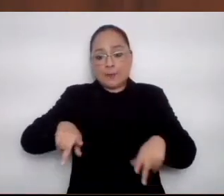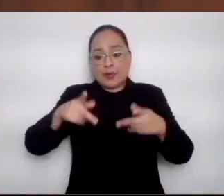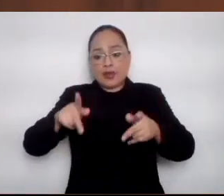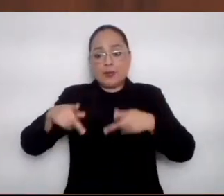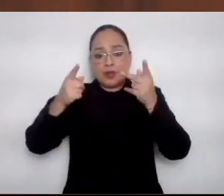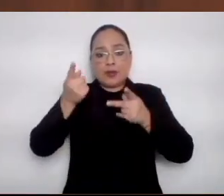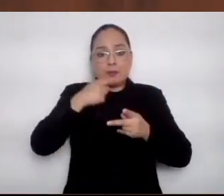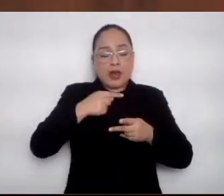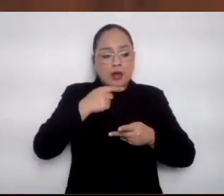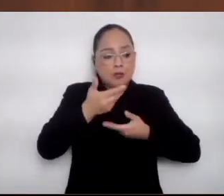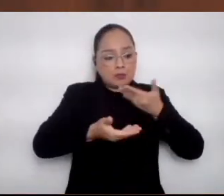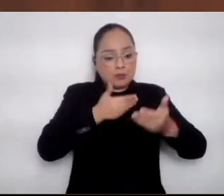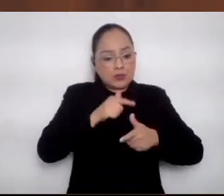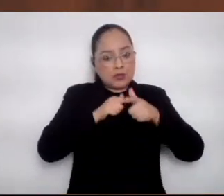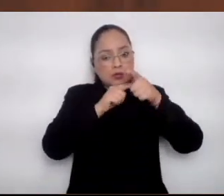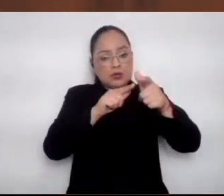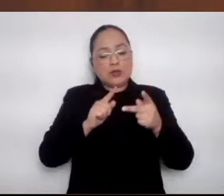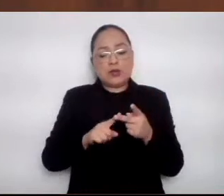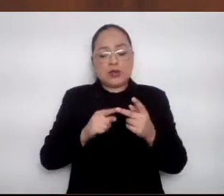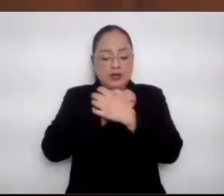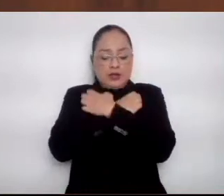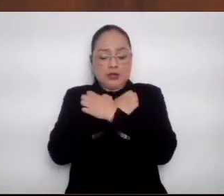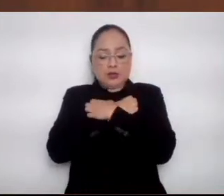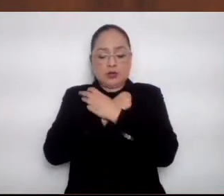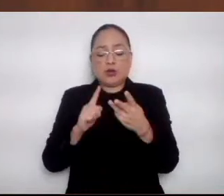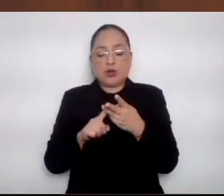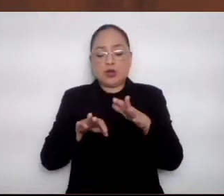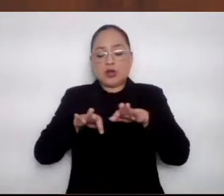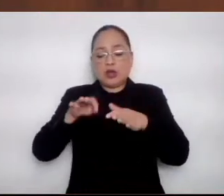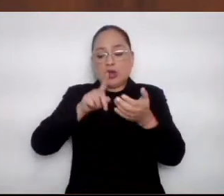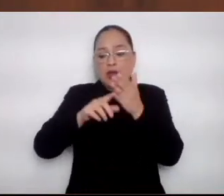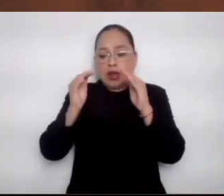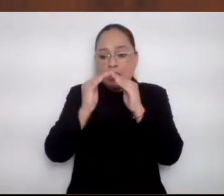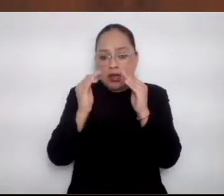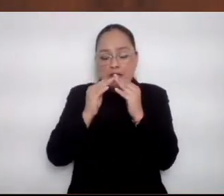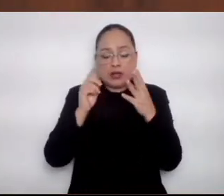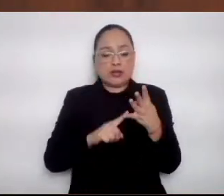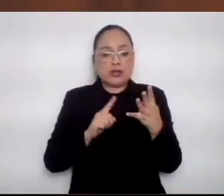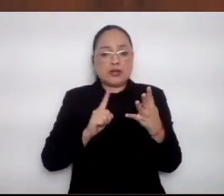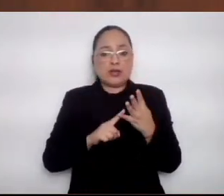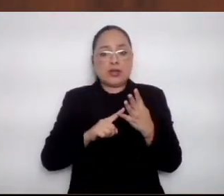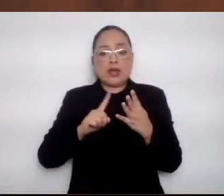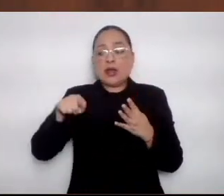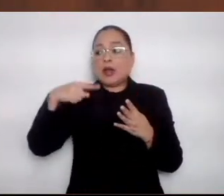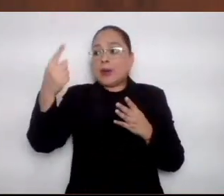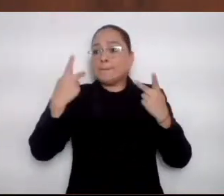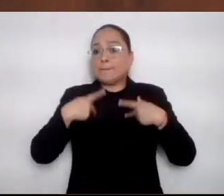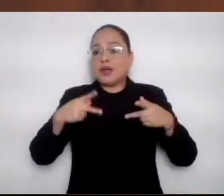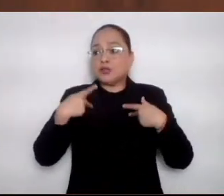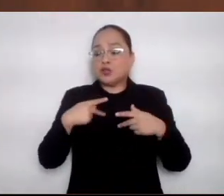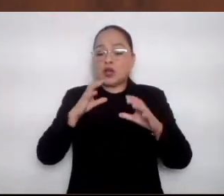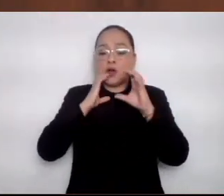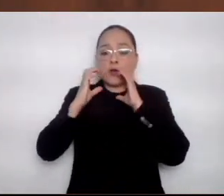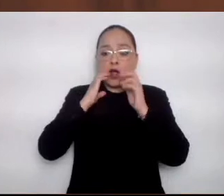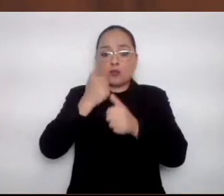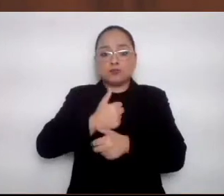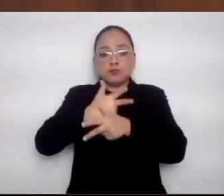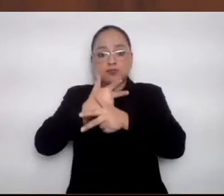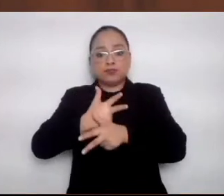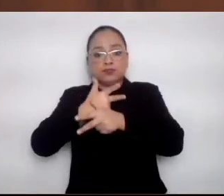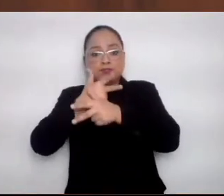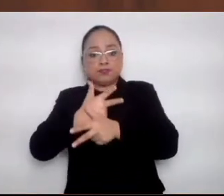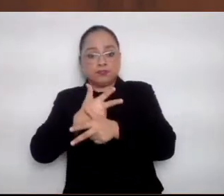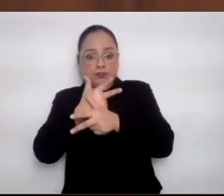la crisis. La educación, el trabajo a distancia, la comunicación con nuestros seres queridos ante la imposibilidad de verlos